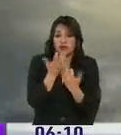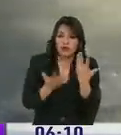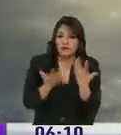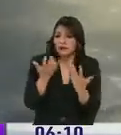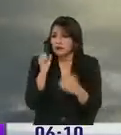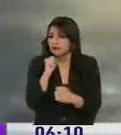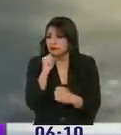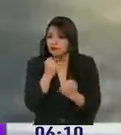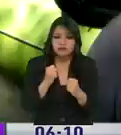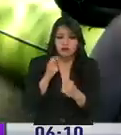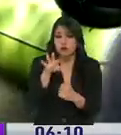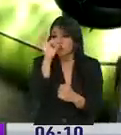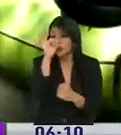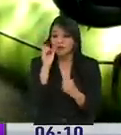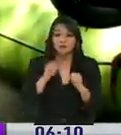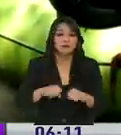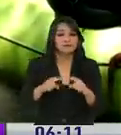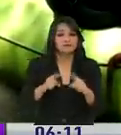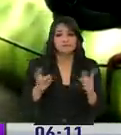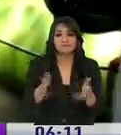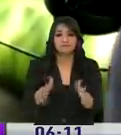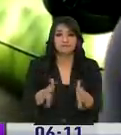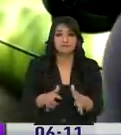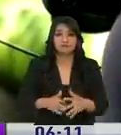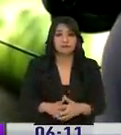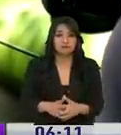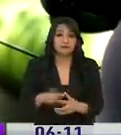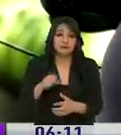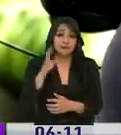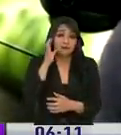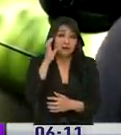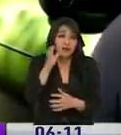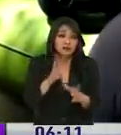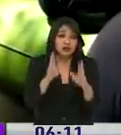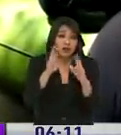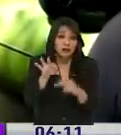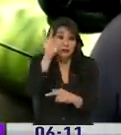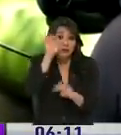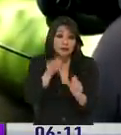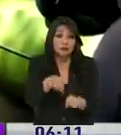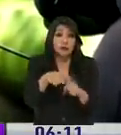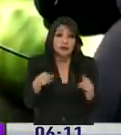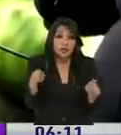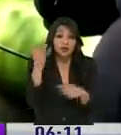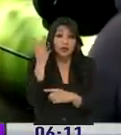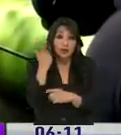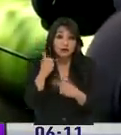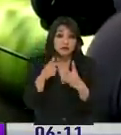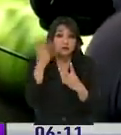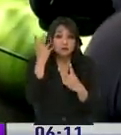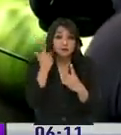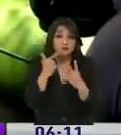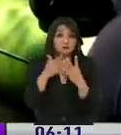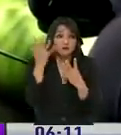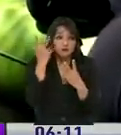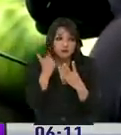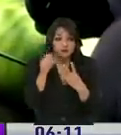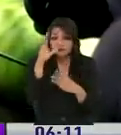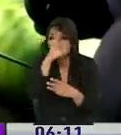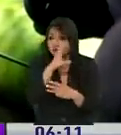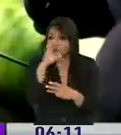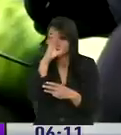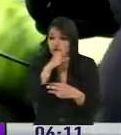poder encontrarle. Posiblemente tenemos la esperanza que esté por aquí porque tenemos ya varios de los días unos animalitos, aquí